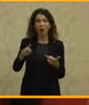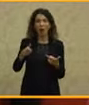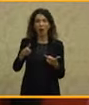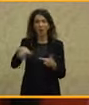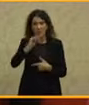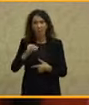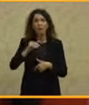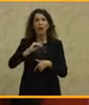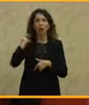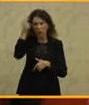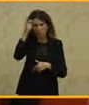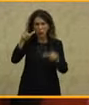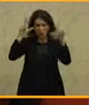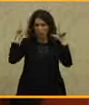problema.